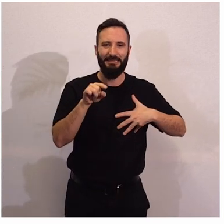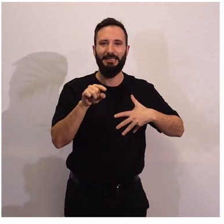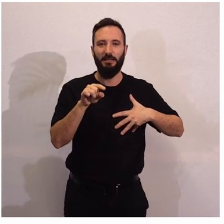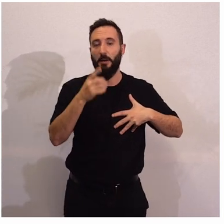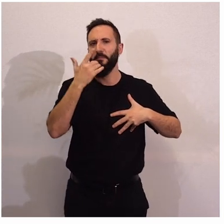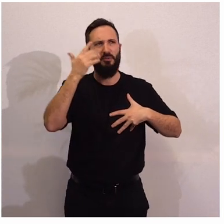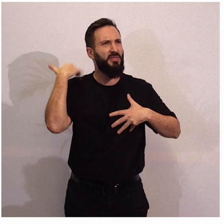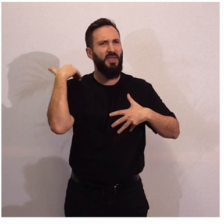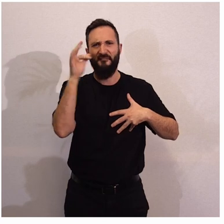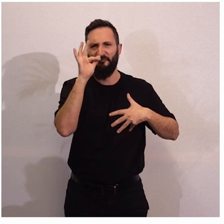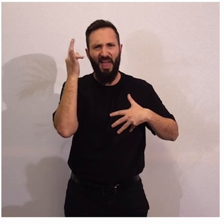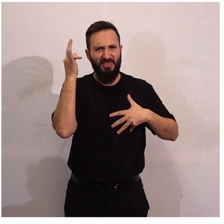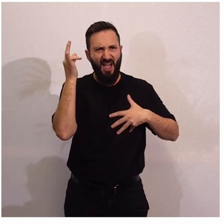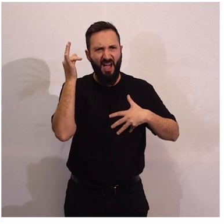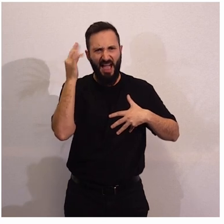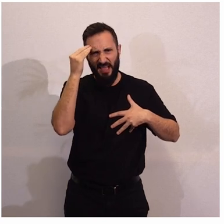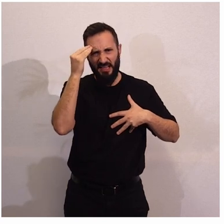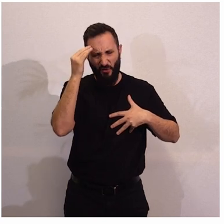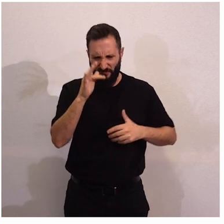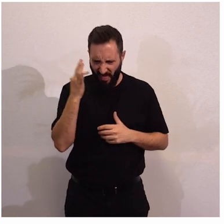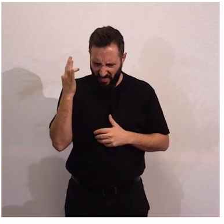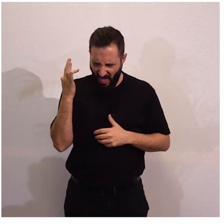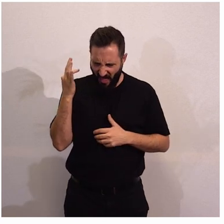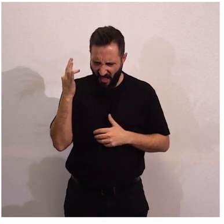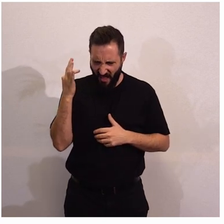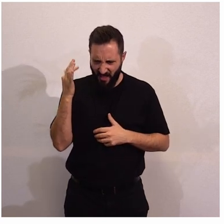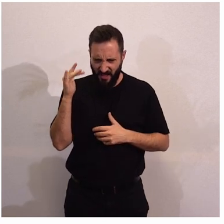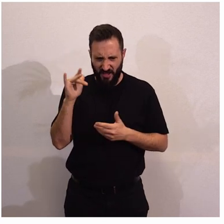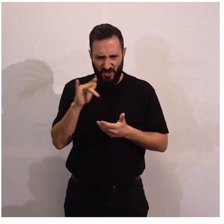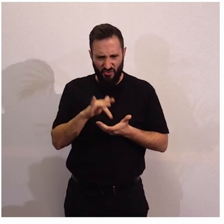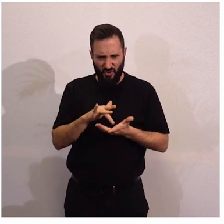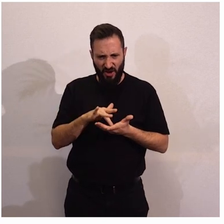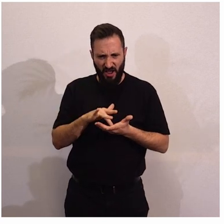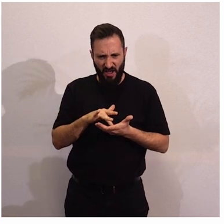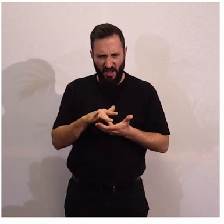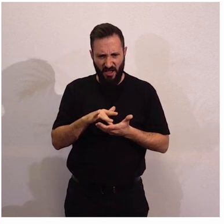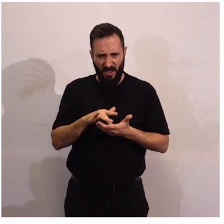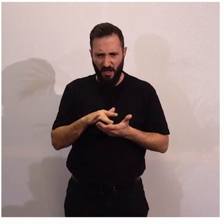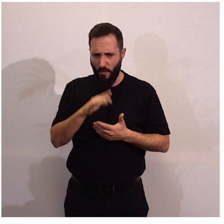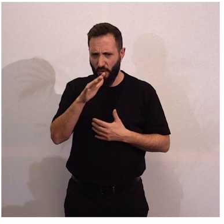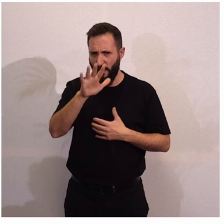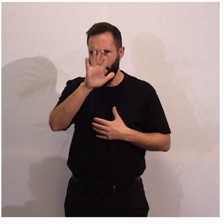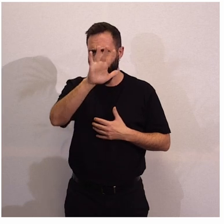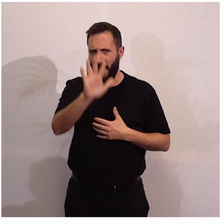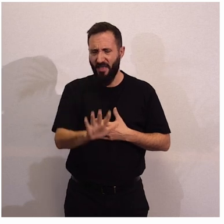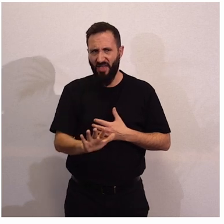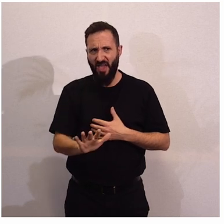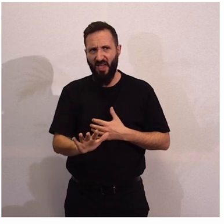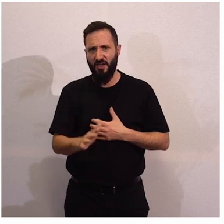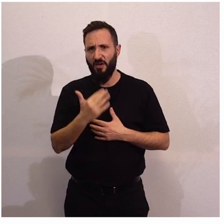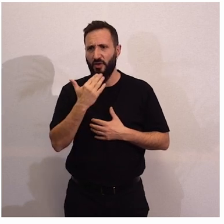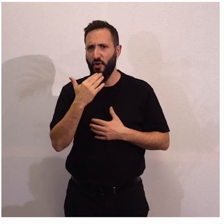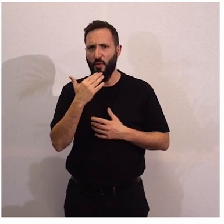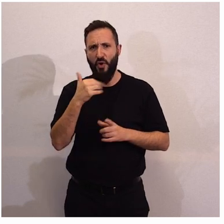en Francia, ha sido donde ha sido que han atacado porque parece que había habido